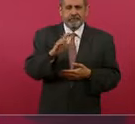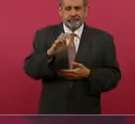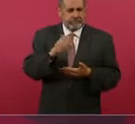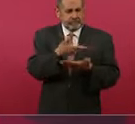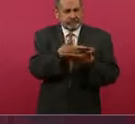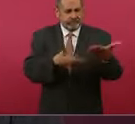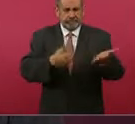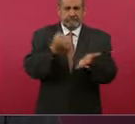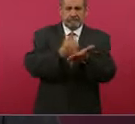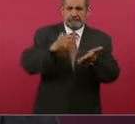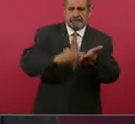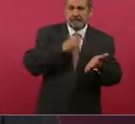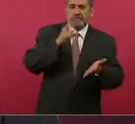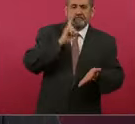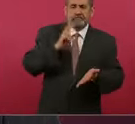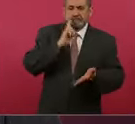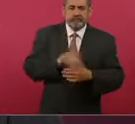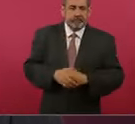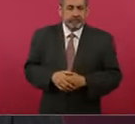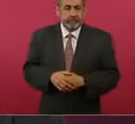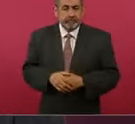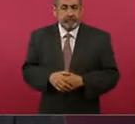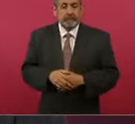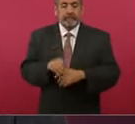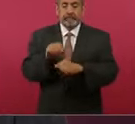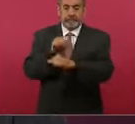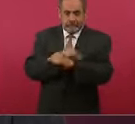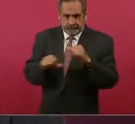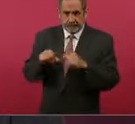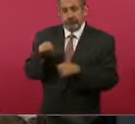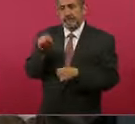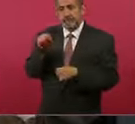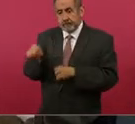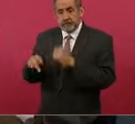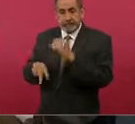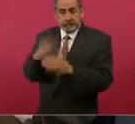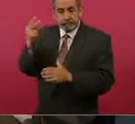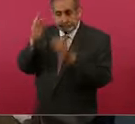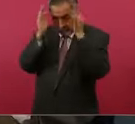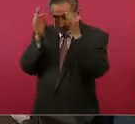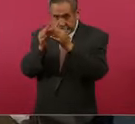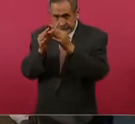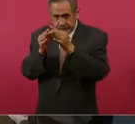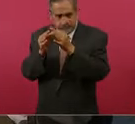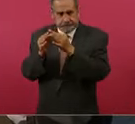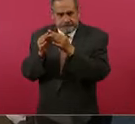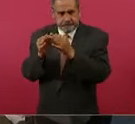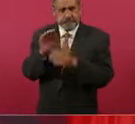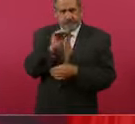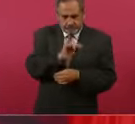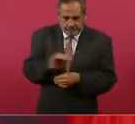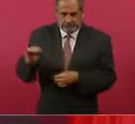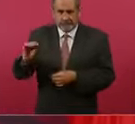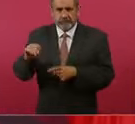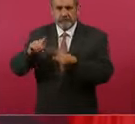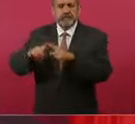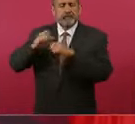va a trabajar sobre esto. Y en aduana va a